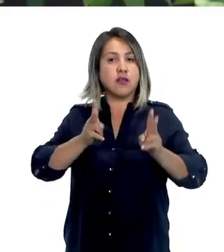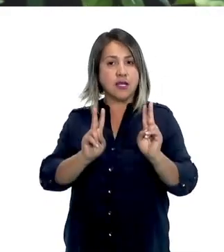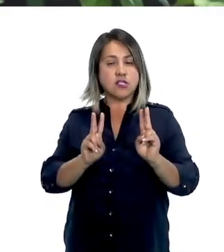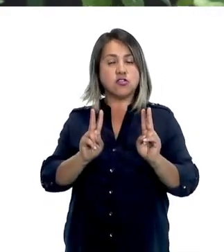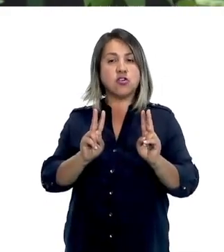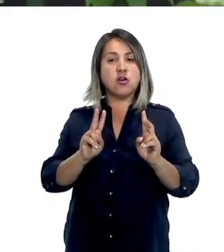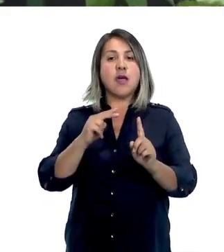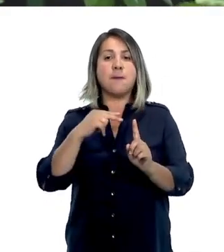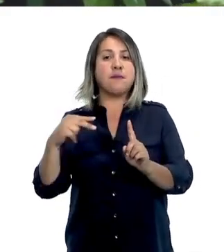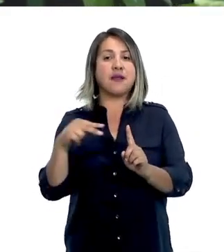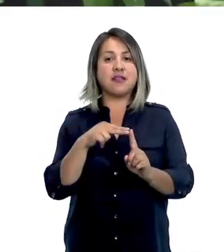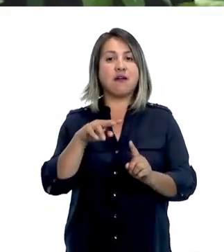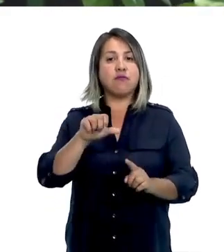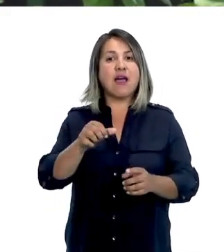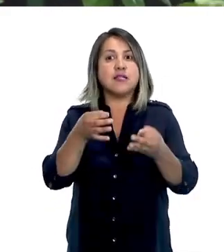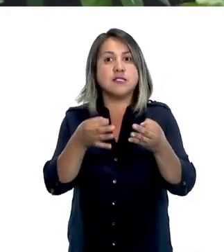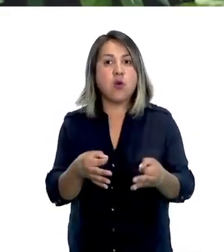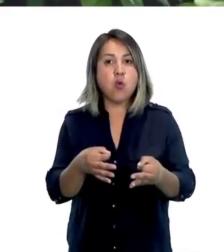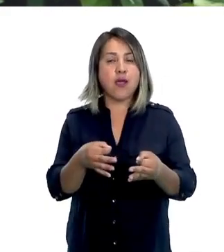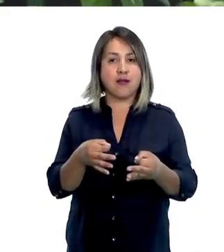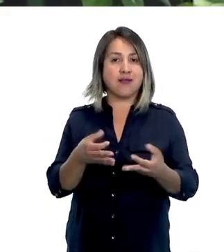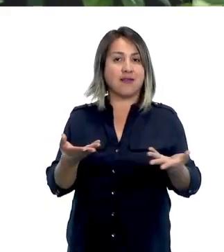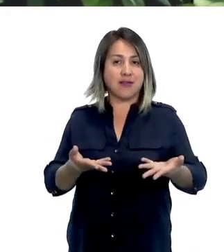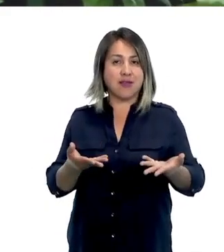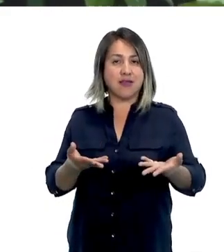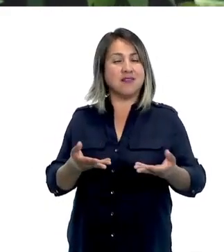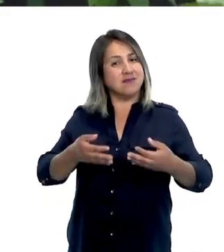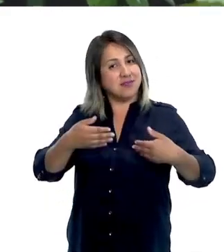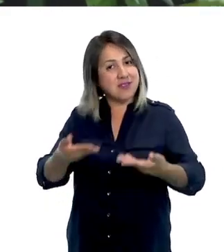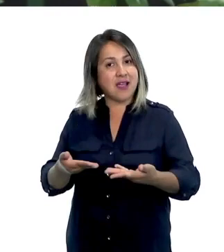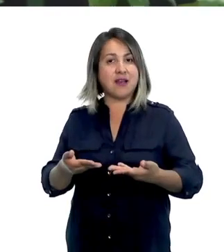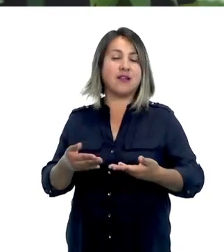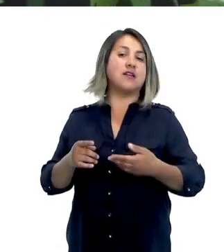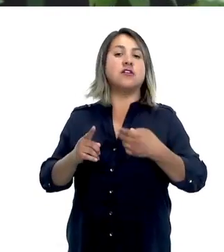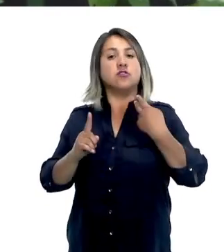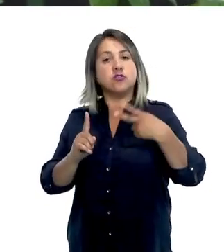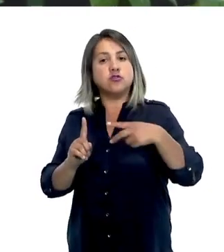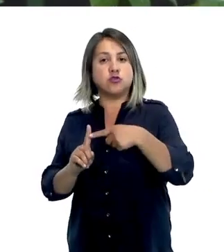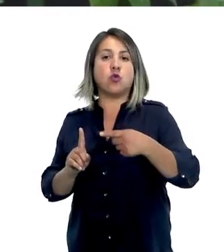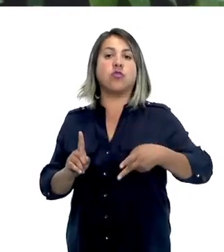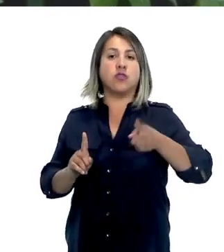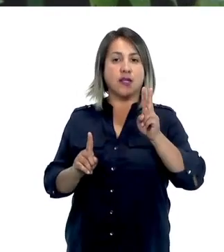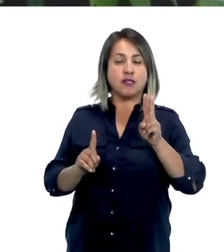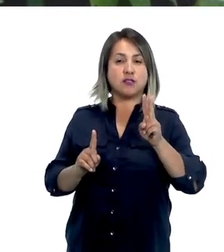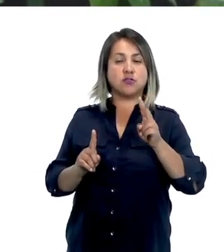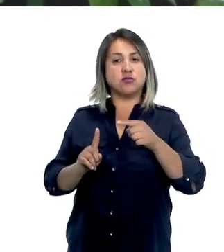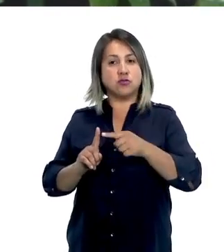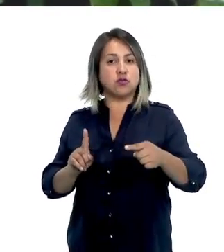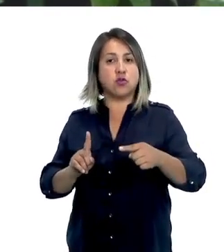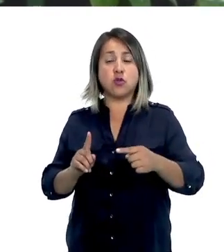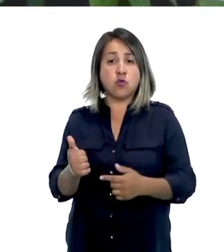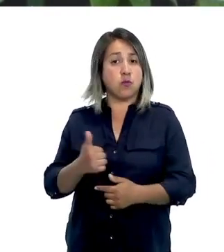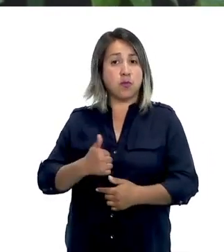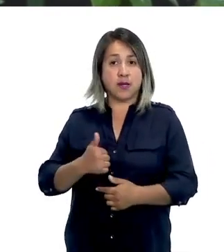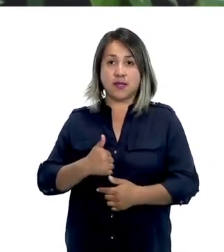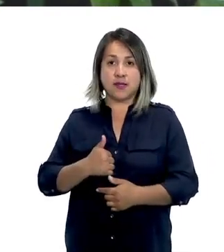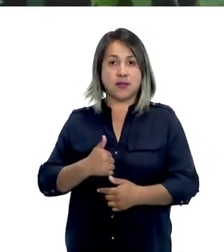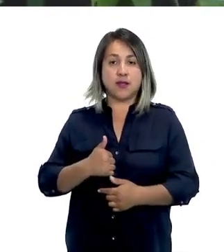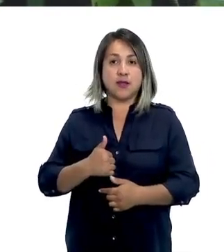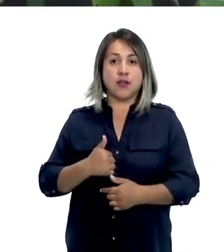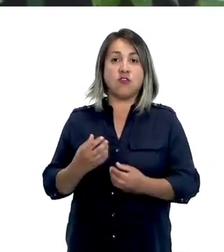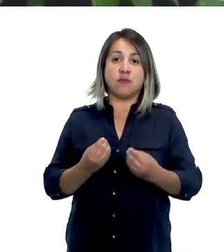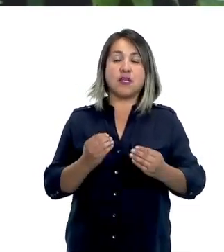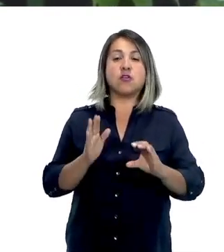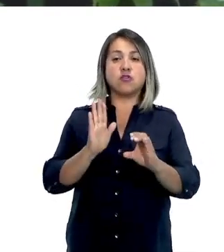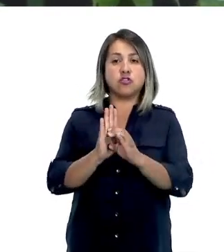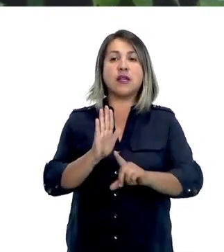en nuestro Estado de Derecho desde la perspectiva de asegurar precisamente a niños, niñas y adolescentes su condición de sujetos de derecho y el